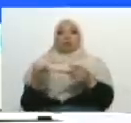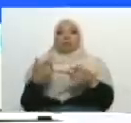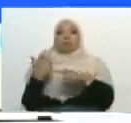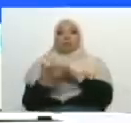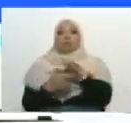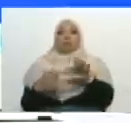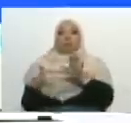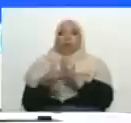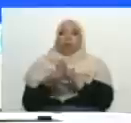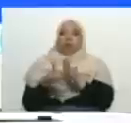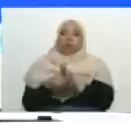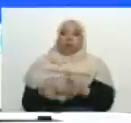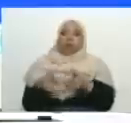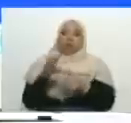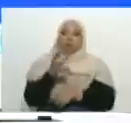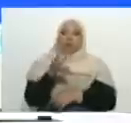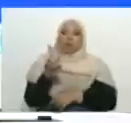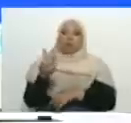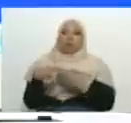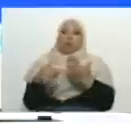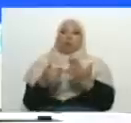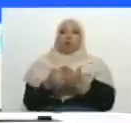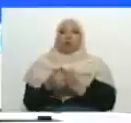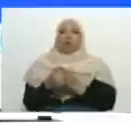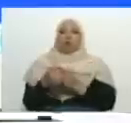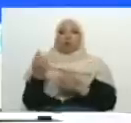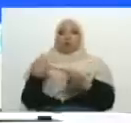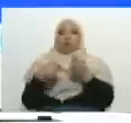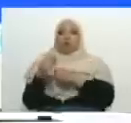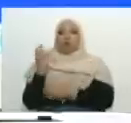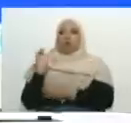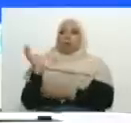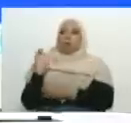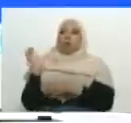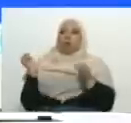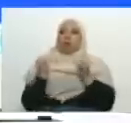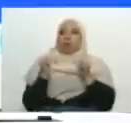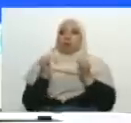redactando la licencia 42, mientras se va a la conferencia en Bogotá.